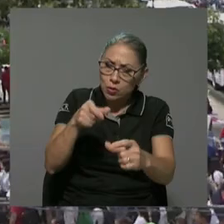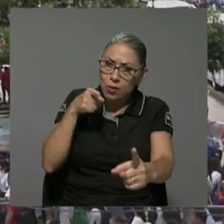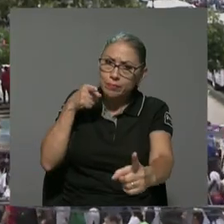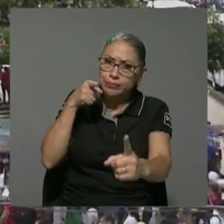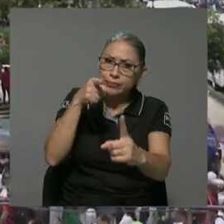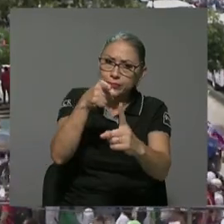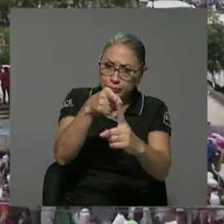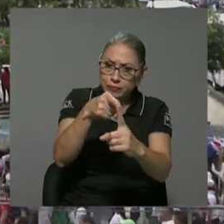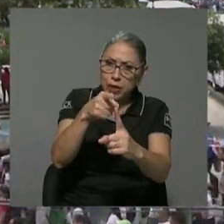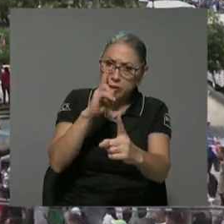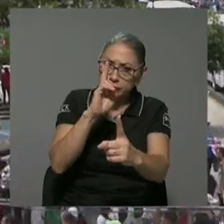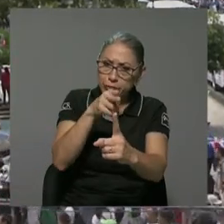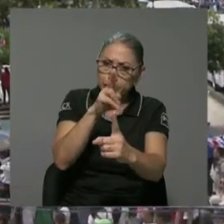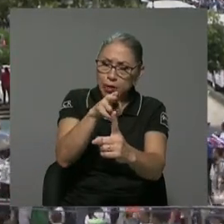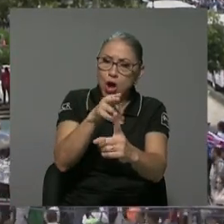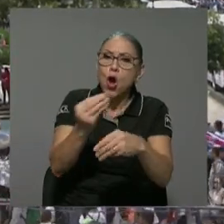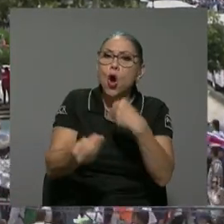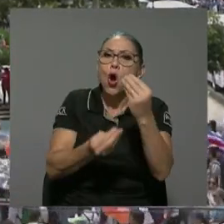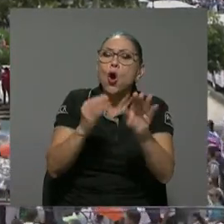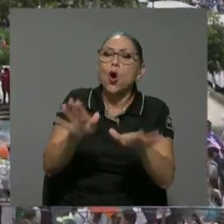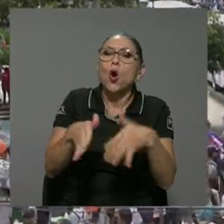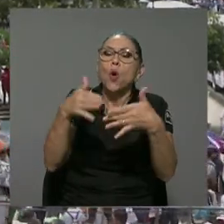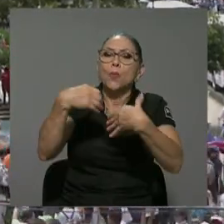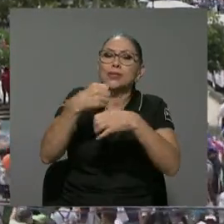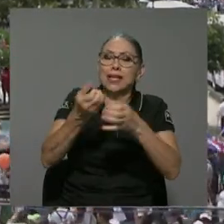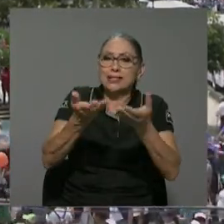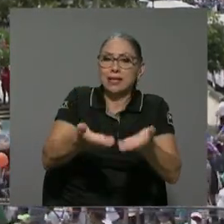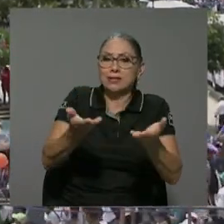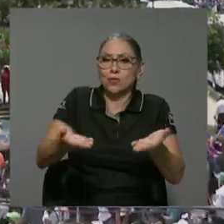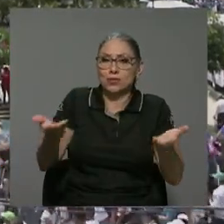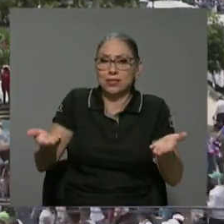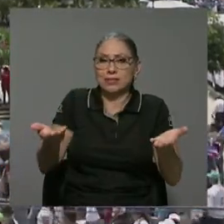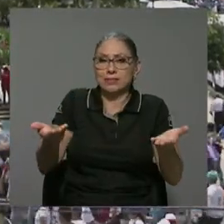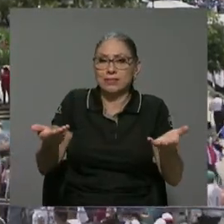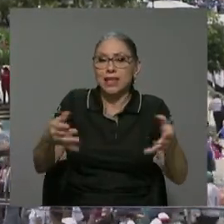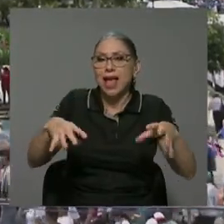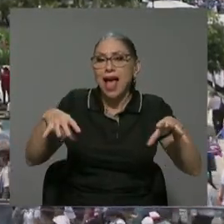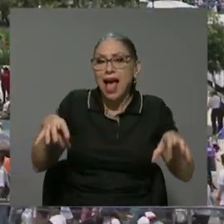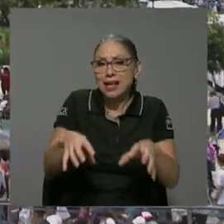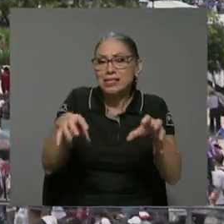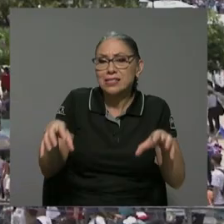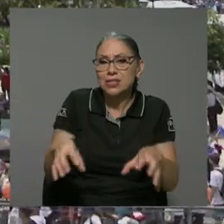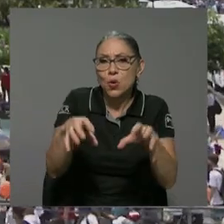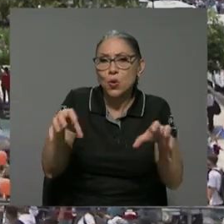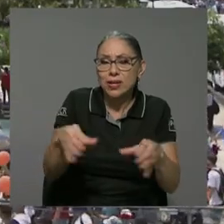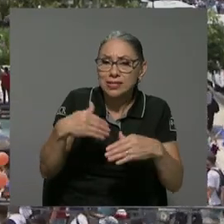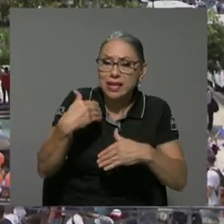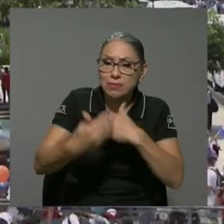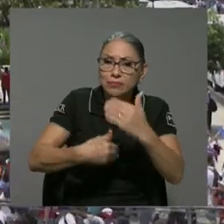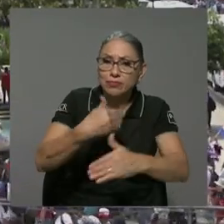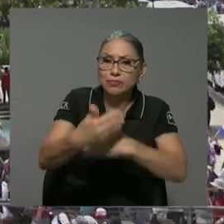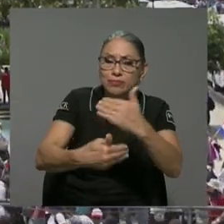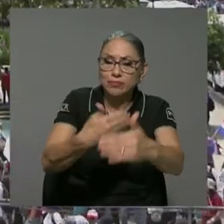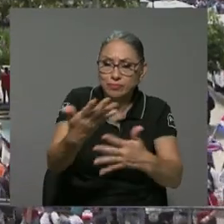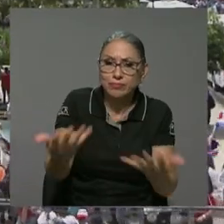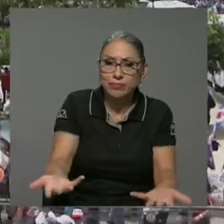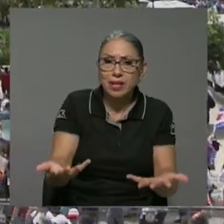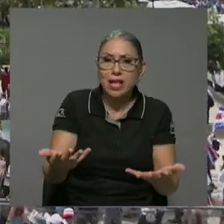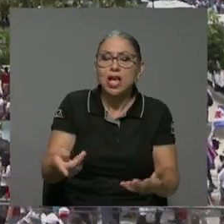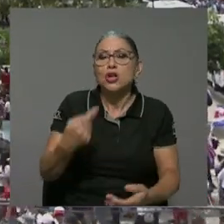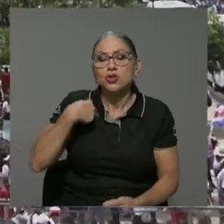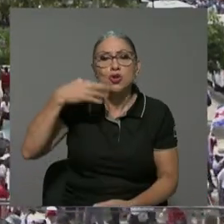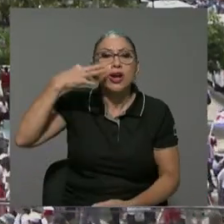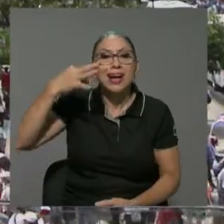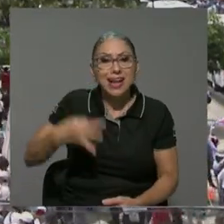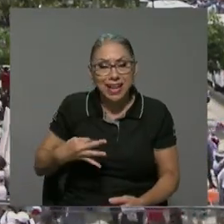cosas y las acciones que llevamos adelante, ¿verdad?, como colectivo y como movimiento. En definitiva, creo que